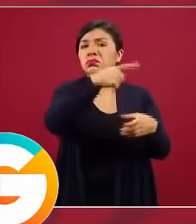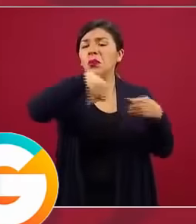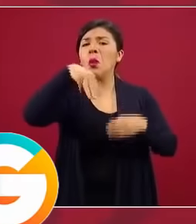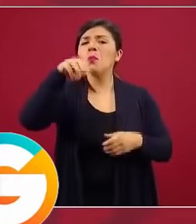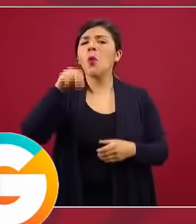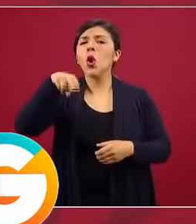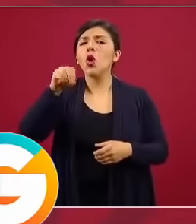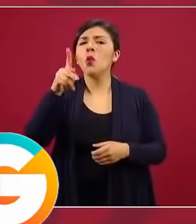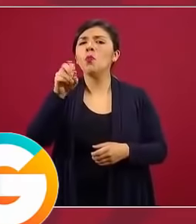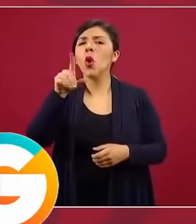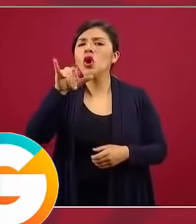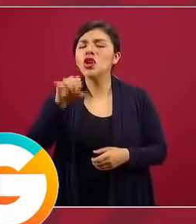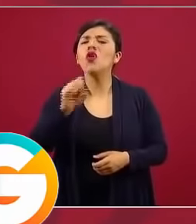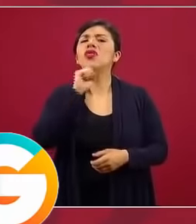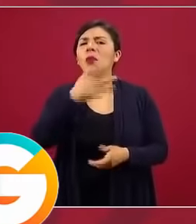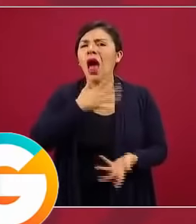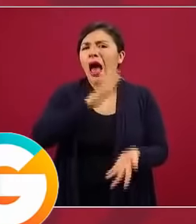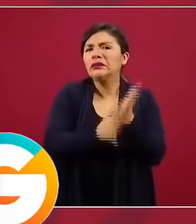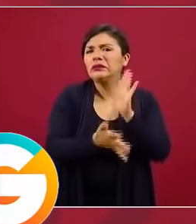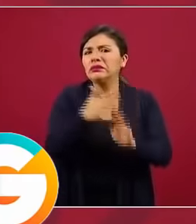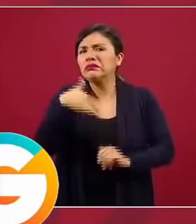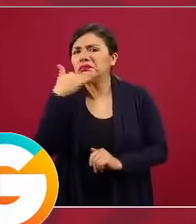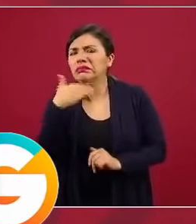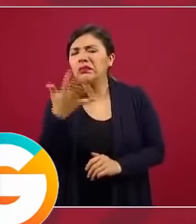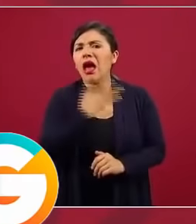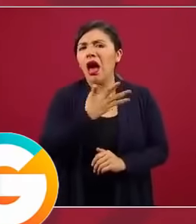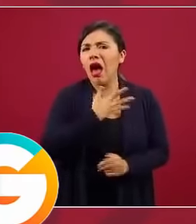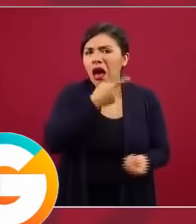desde luego contubernio